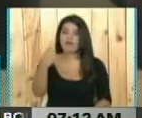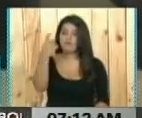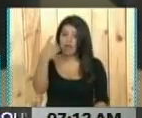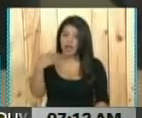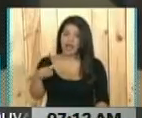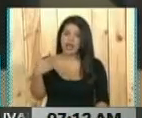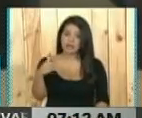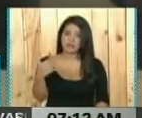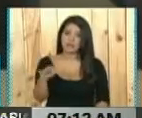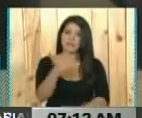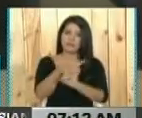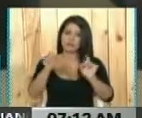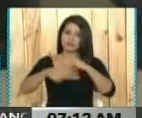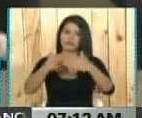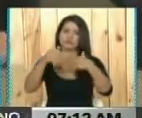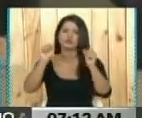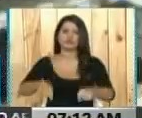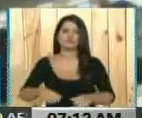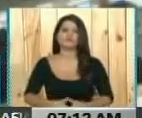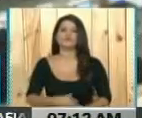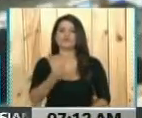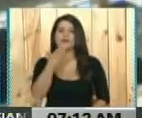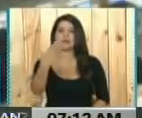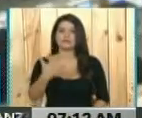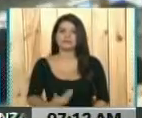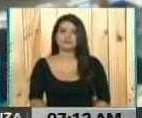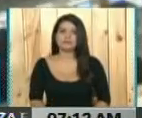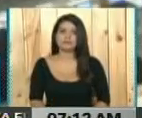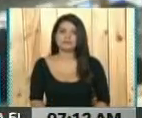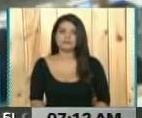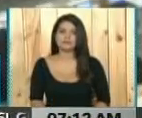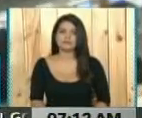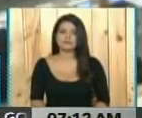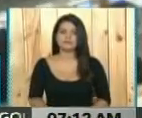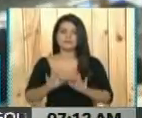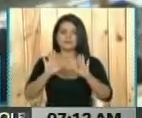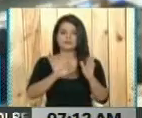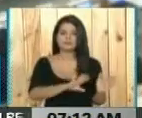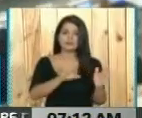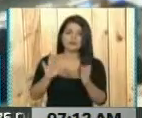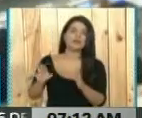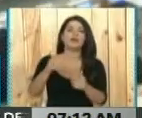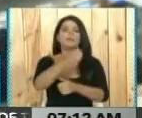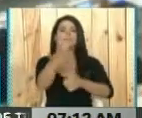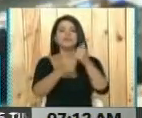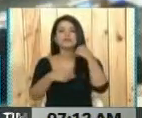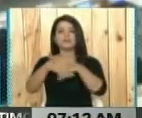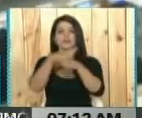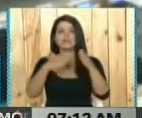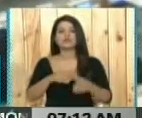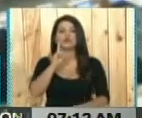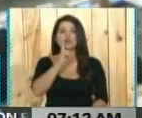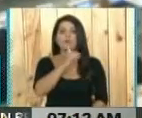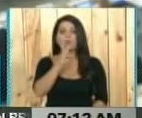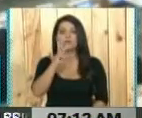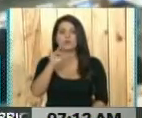largo, pero estamos venciendo. Muchas gracias. Viceministro de Comunicación Internacional, William Castillo.